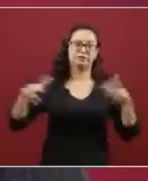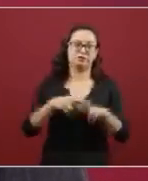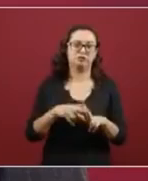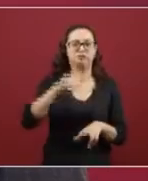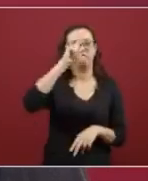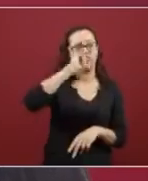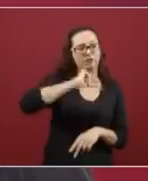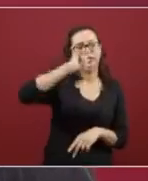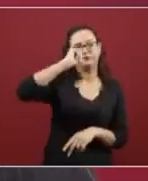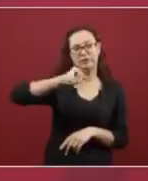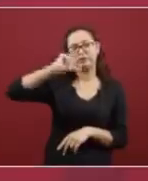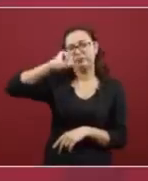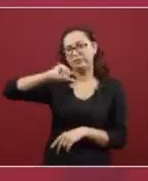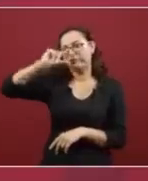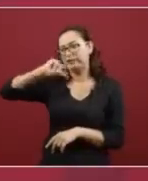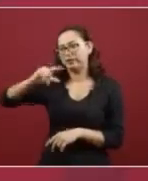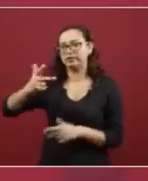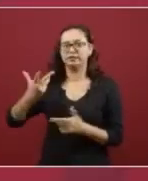llegaron a